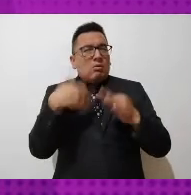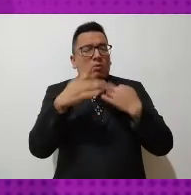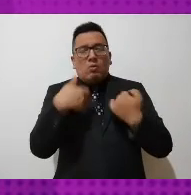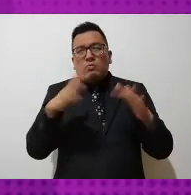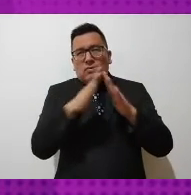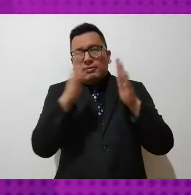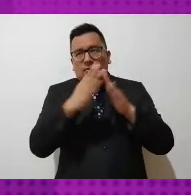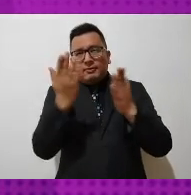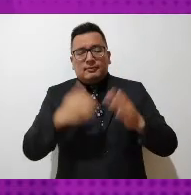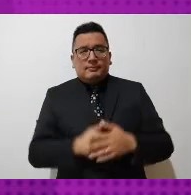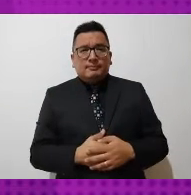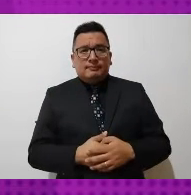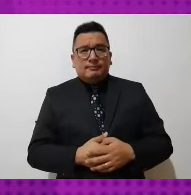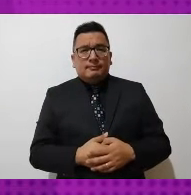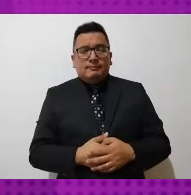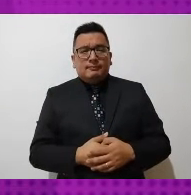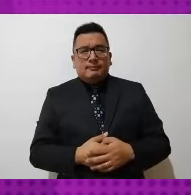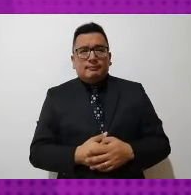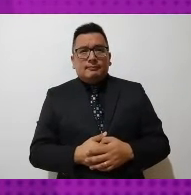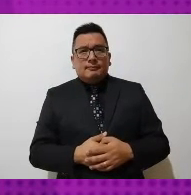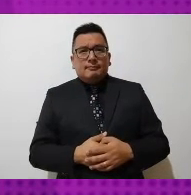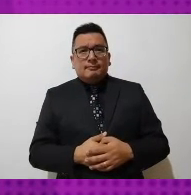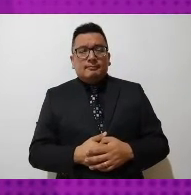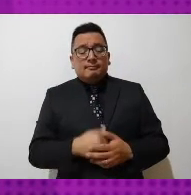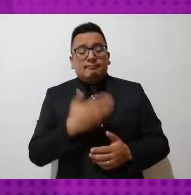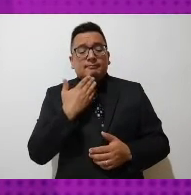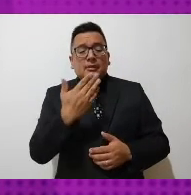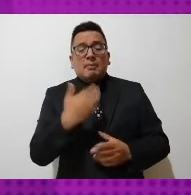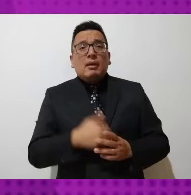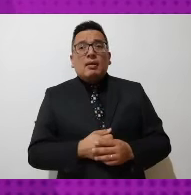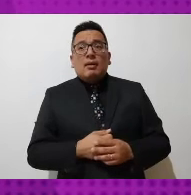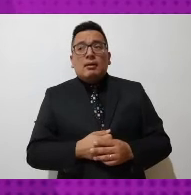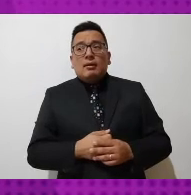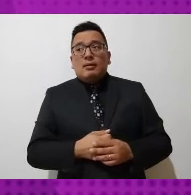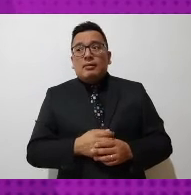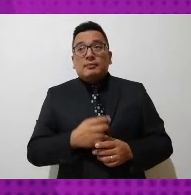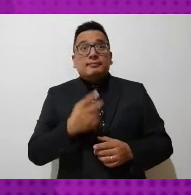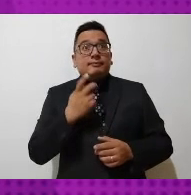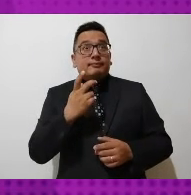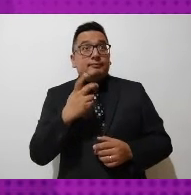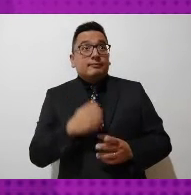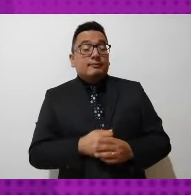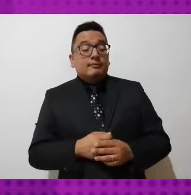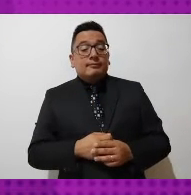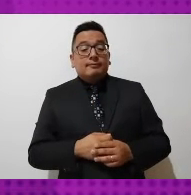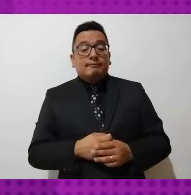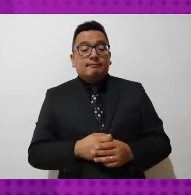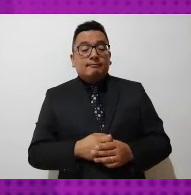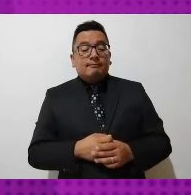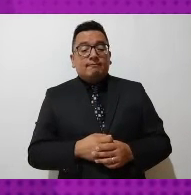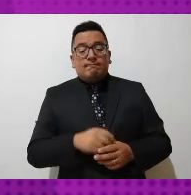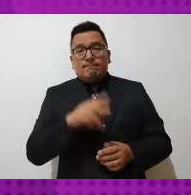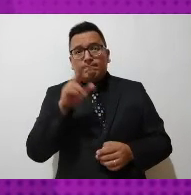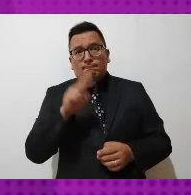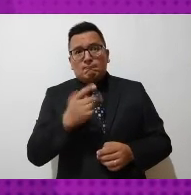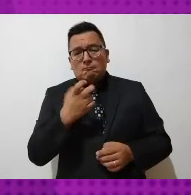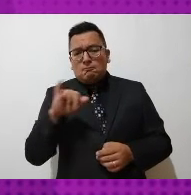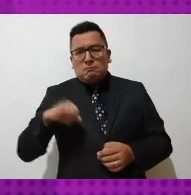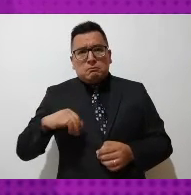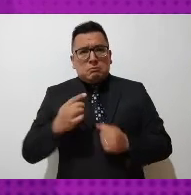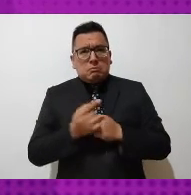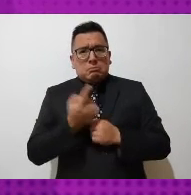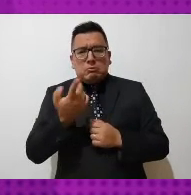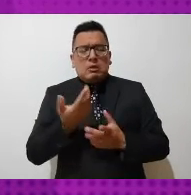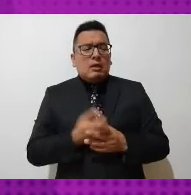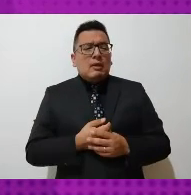participativa. Muy bien. Mira, en ese sentido, pues es una situación interesante porque